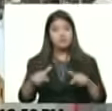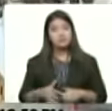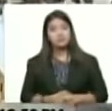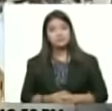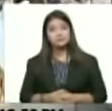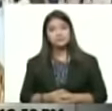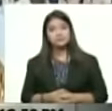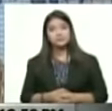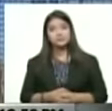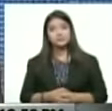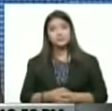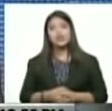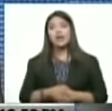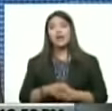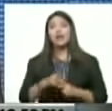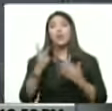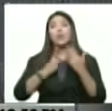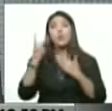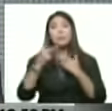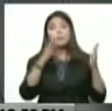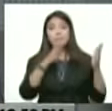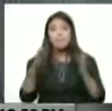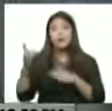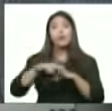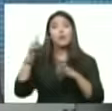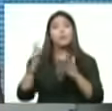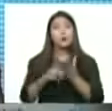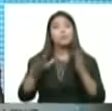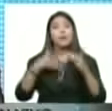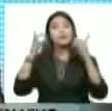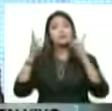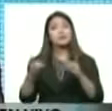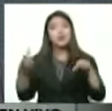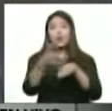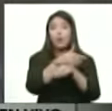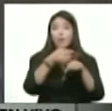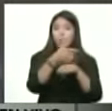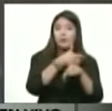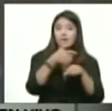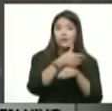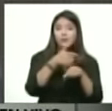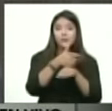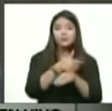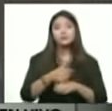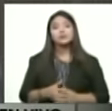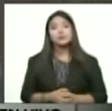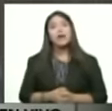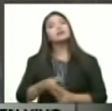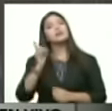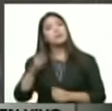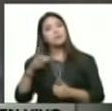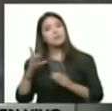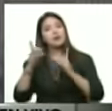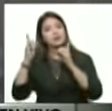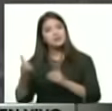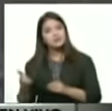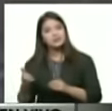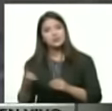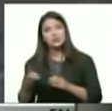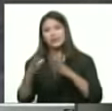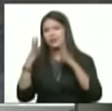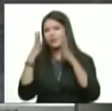haya resultados concretos, una agenda concreta para las decisiones de gobierno y para las decisiones a todo